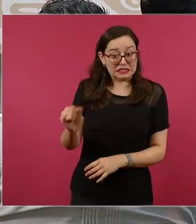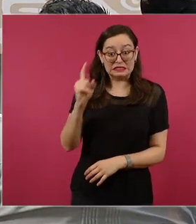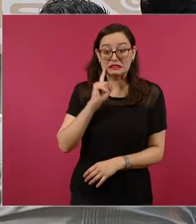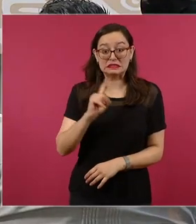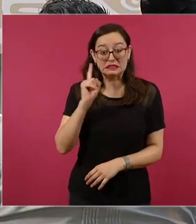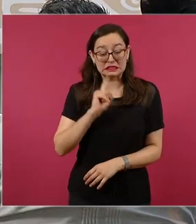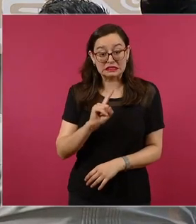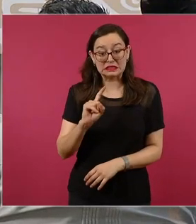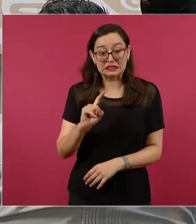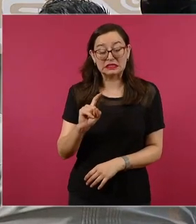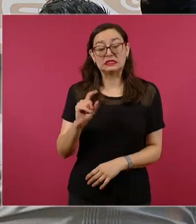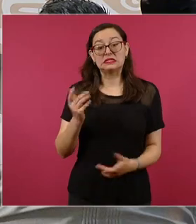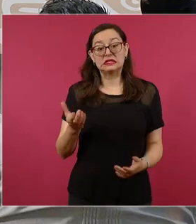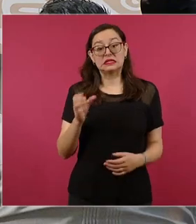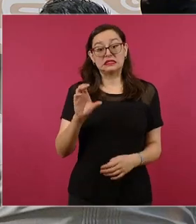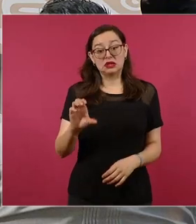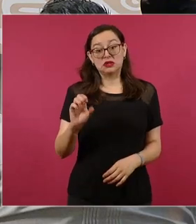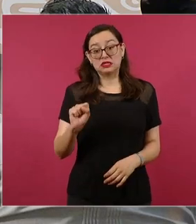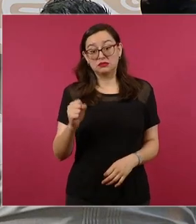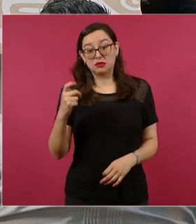que es honesta,